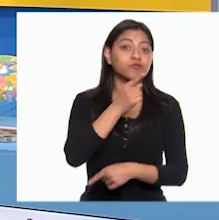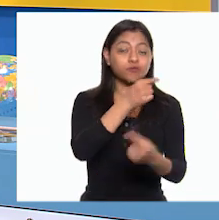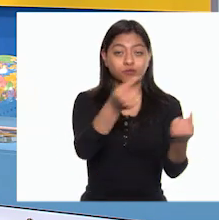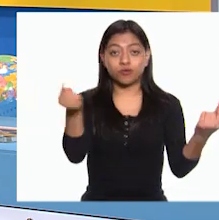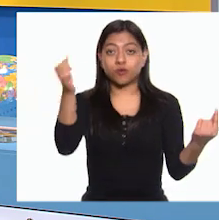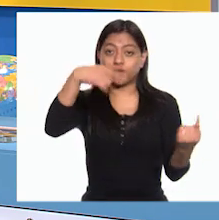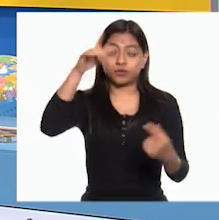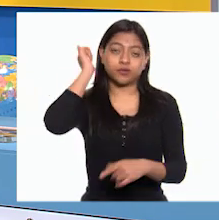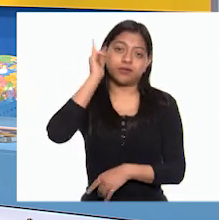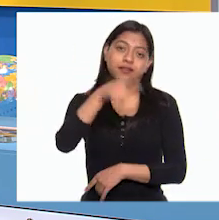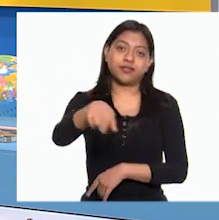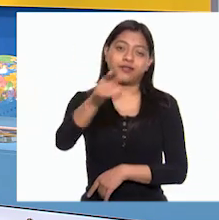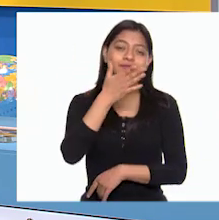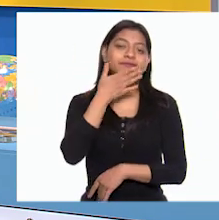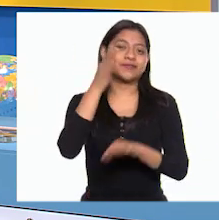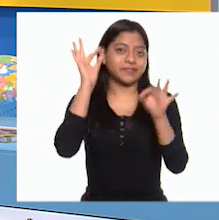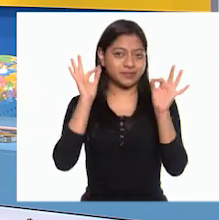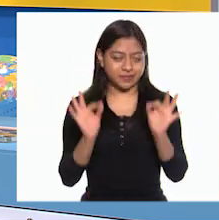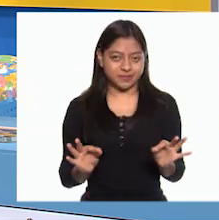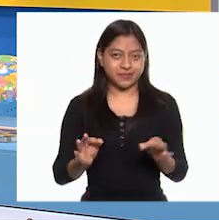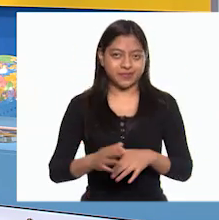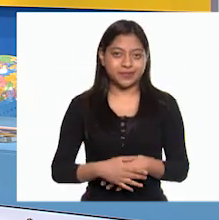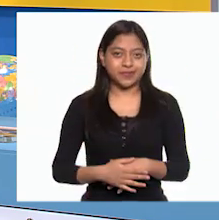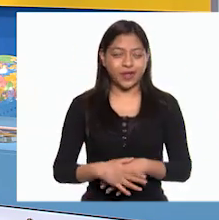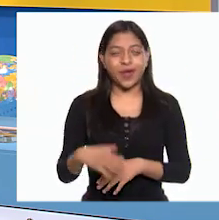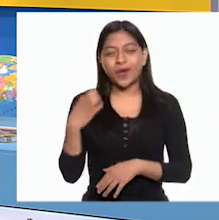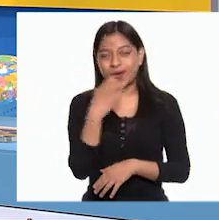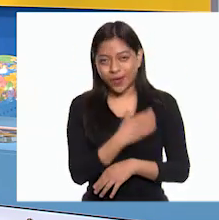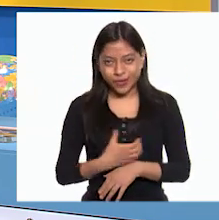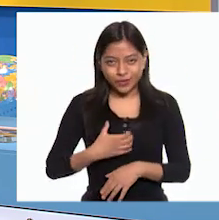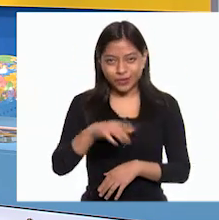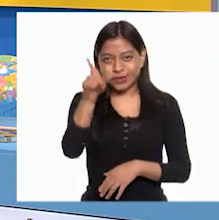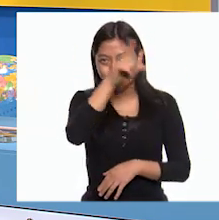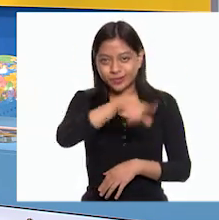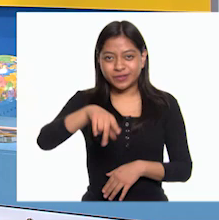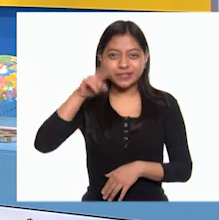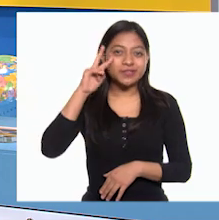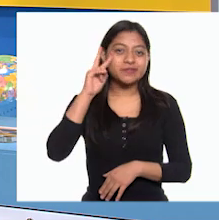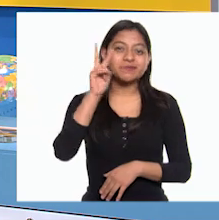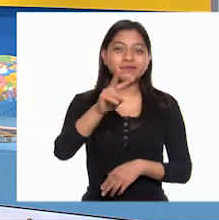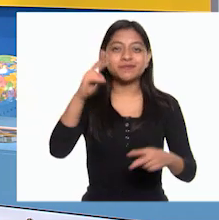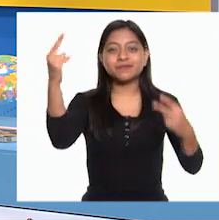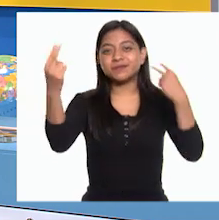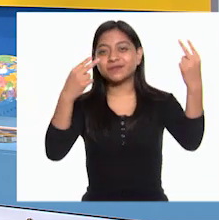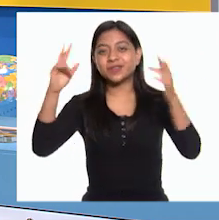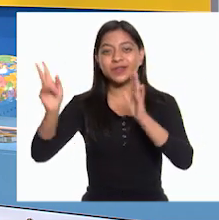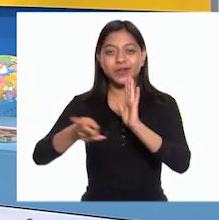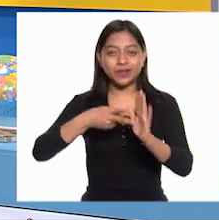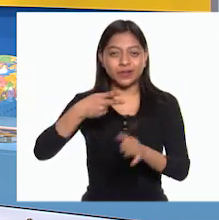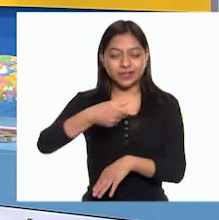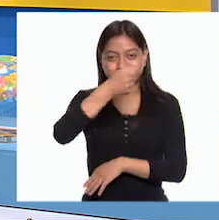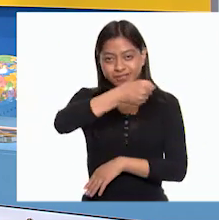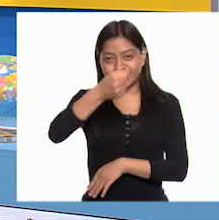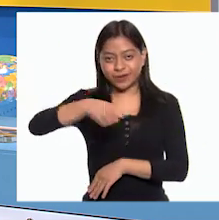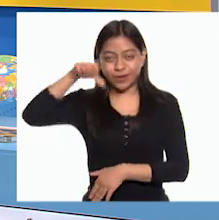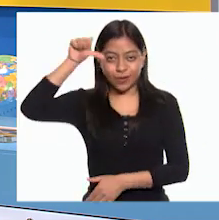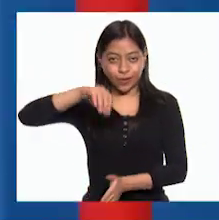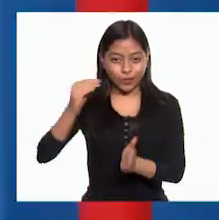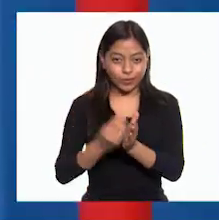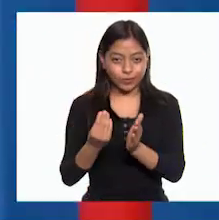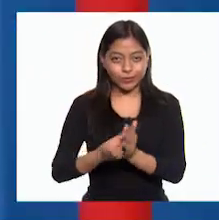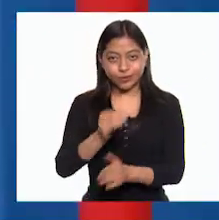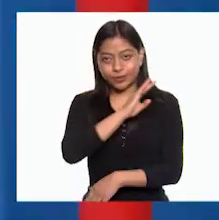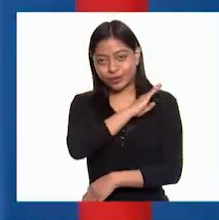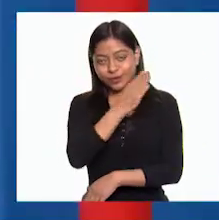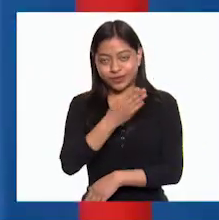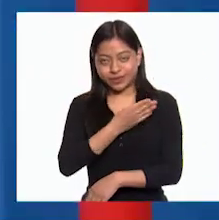de la mejor forma posible. Y pues me alegra mucho poder volver a saludarlos hoy en su clase de lengua materna español. A